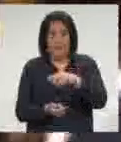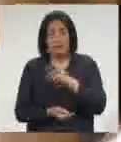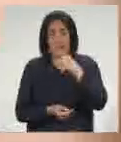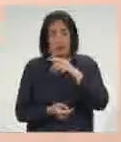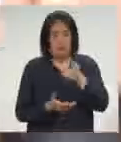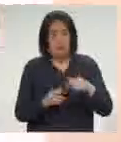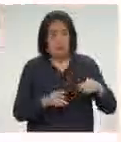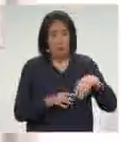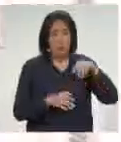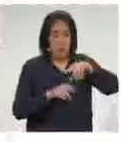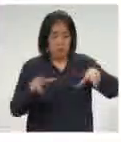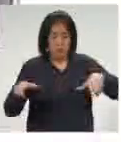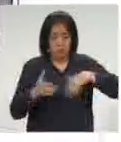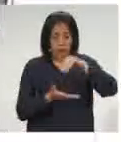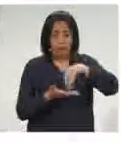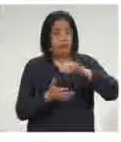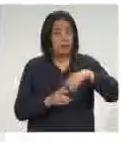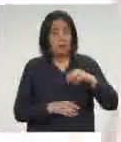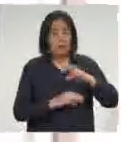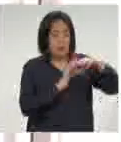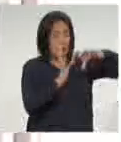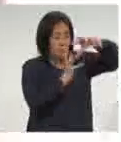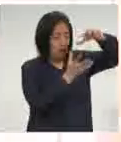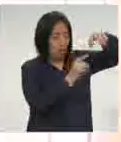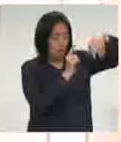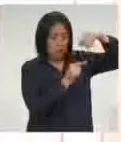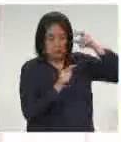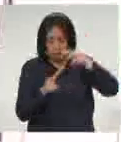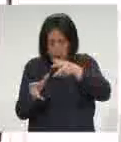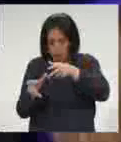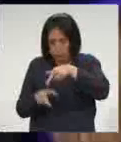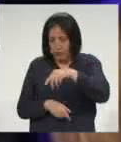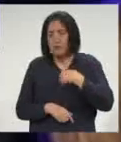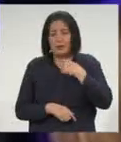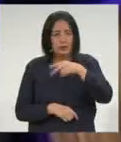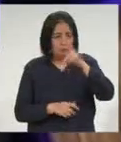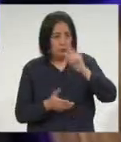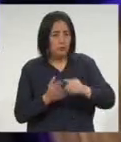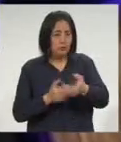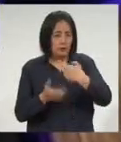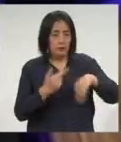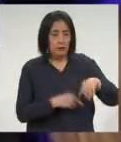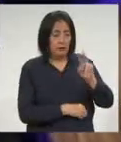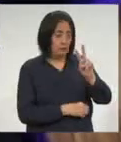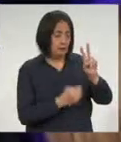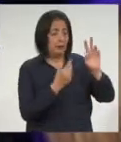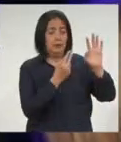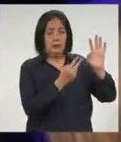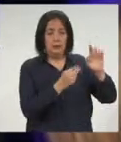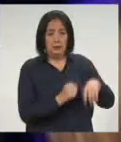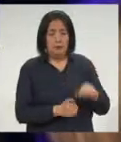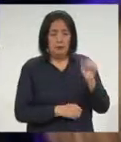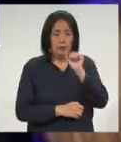de este concierto donde el mundo escuchará de perú en la voz de juan diego flórez quien regresará a nuestro país este 27 para ofrecer un concierto